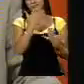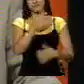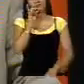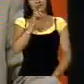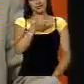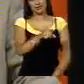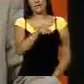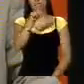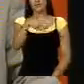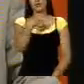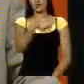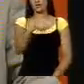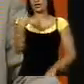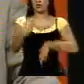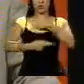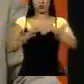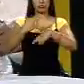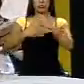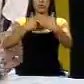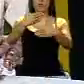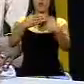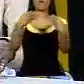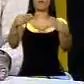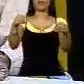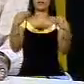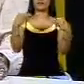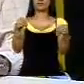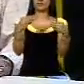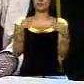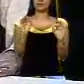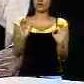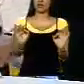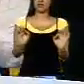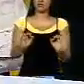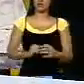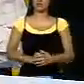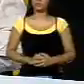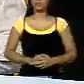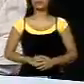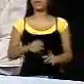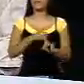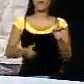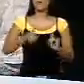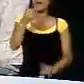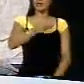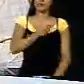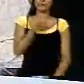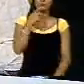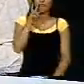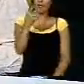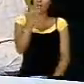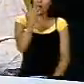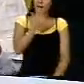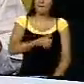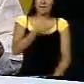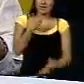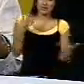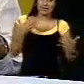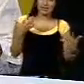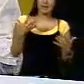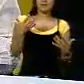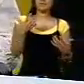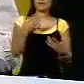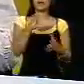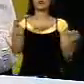quien muerde al otro. Ahí no, cada quien está pendiente de su propio proyecto, cada uno es un pedazo de la oligarquía venezolana y